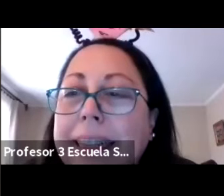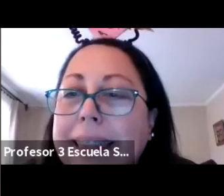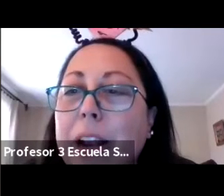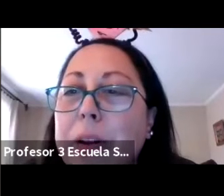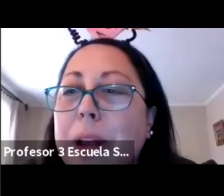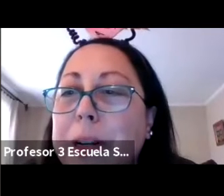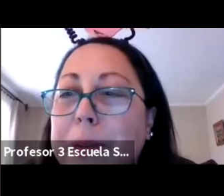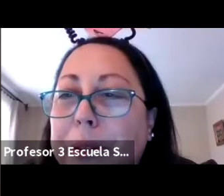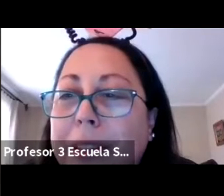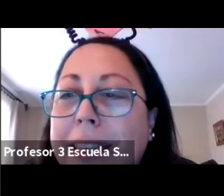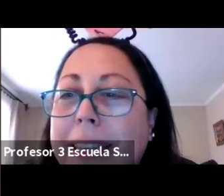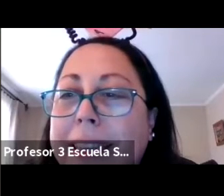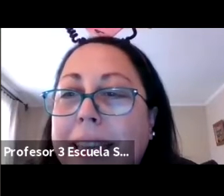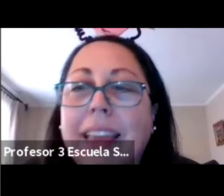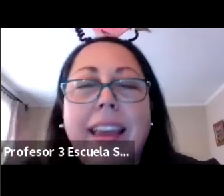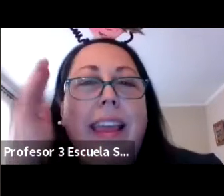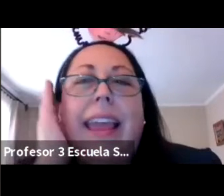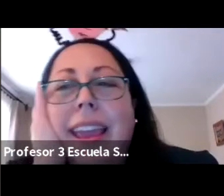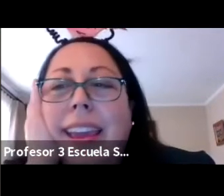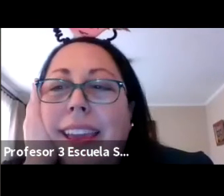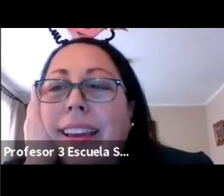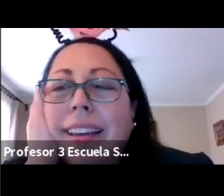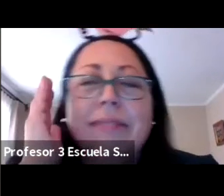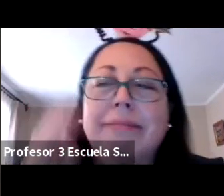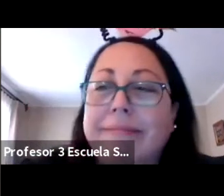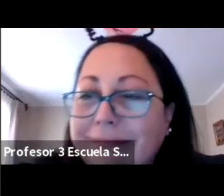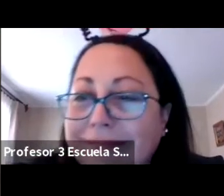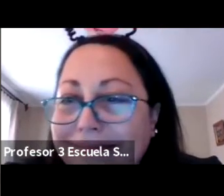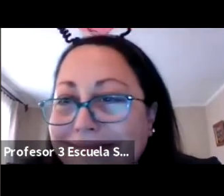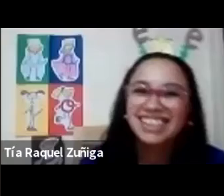Así, tal cual como tú dijiste.